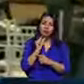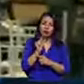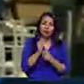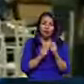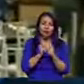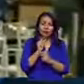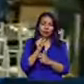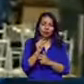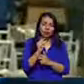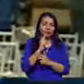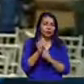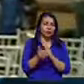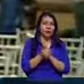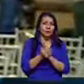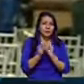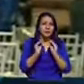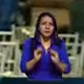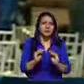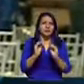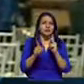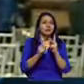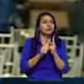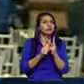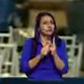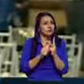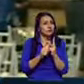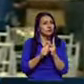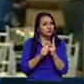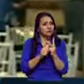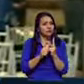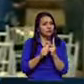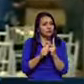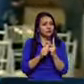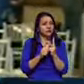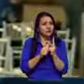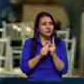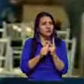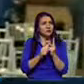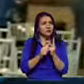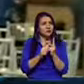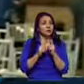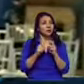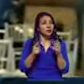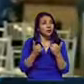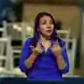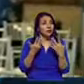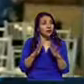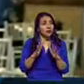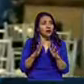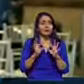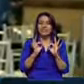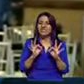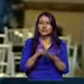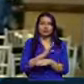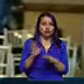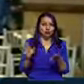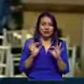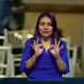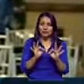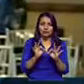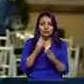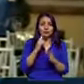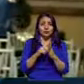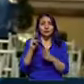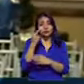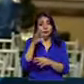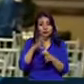Tenemos que ver el tema de capacitación, ver si es que hubo algún problema de señalética, ver si es que alguno tiene un problema, pero hoy tenemos ya la arquitectura electoral lista en el caso de haber